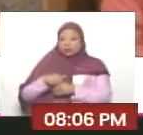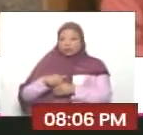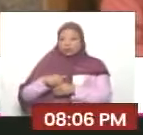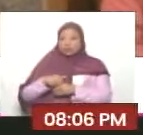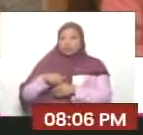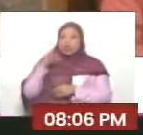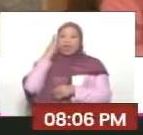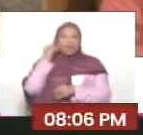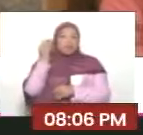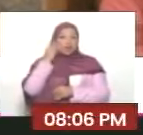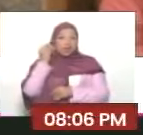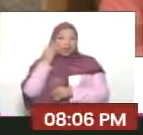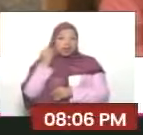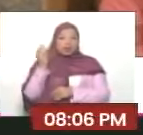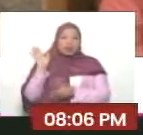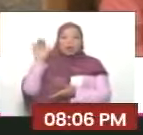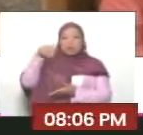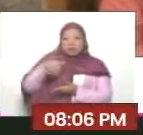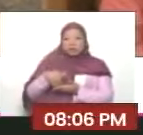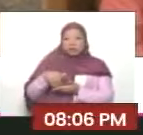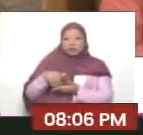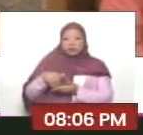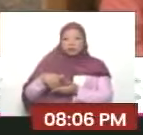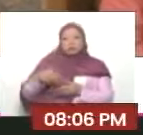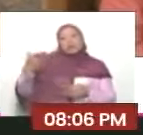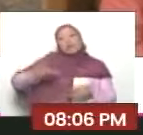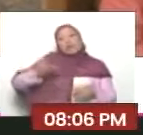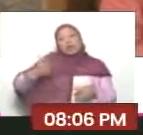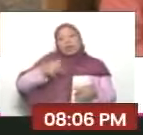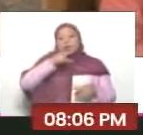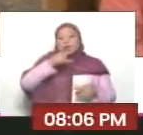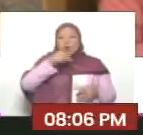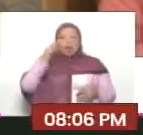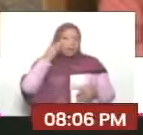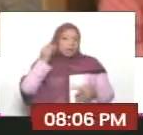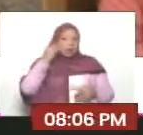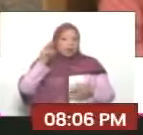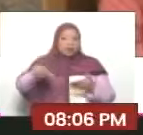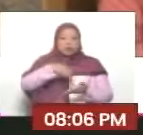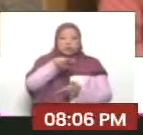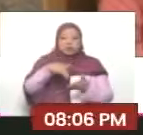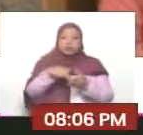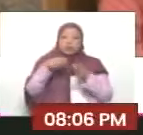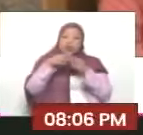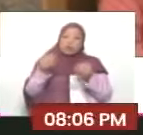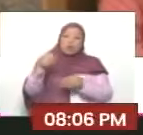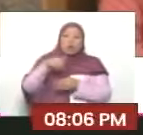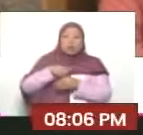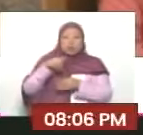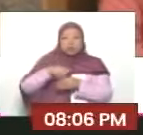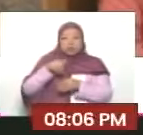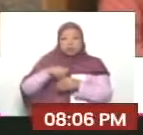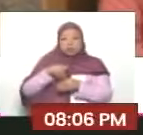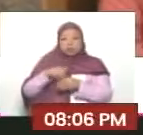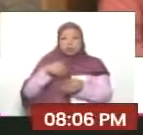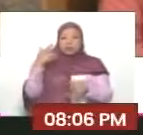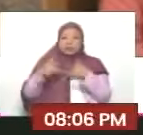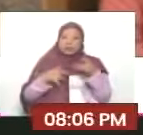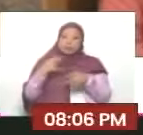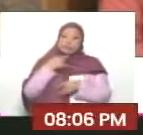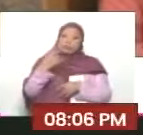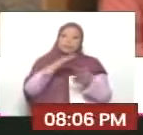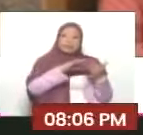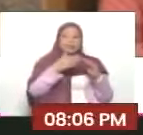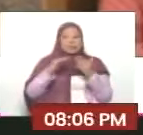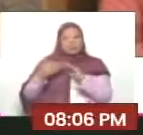primero la experiencia de Miranda, pero también creo que es importante rescatar que se tiene una experiencia nacional de todas las elecciones que se hicieron para la vocería de los